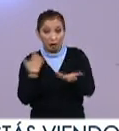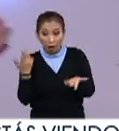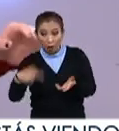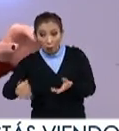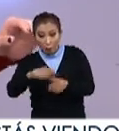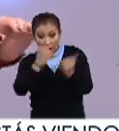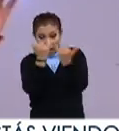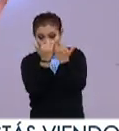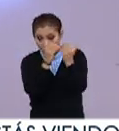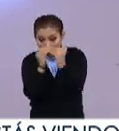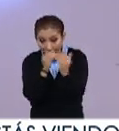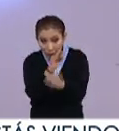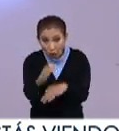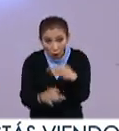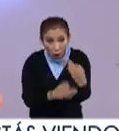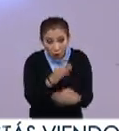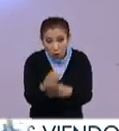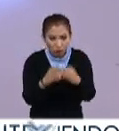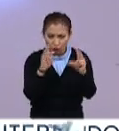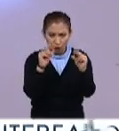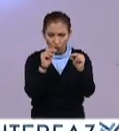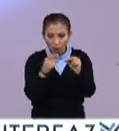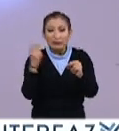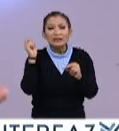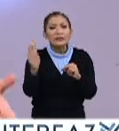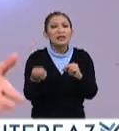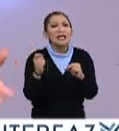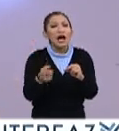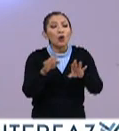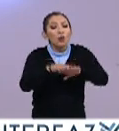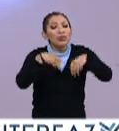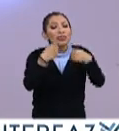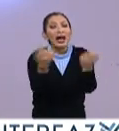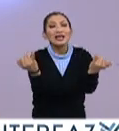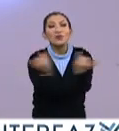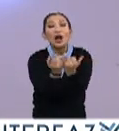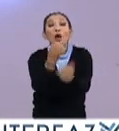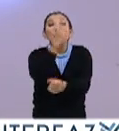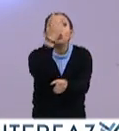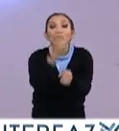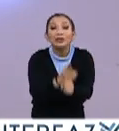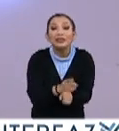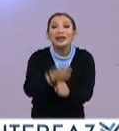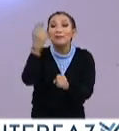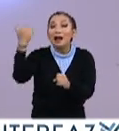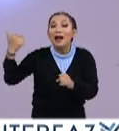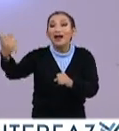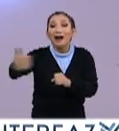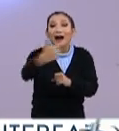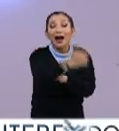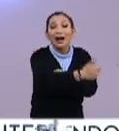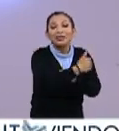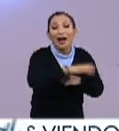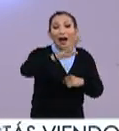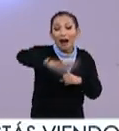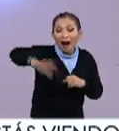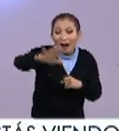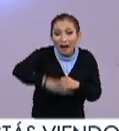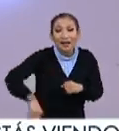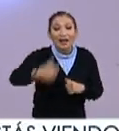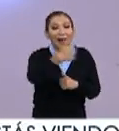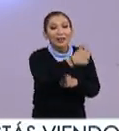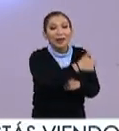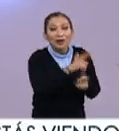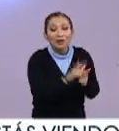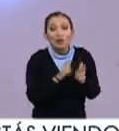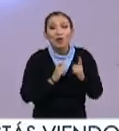ser homogénea y completamente igual, sino que debe de brindar las mismas oportunidades a cada uno de los sectores y a cada uno de los